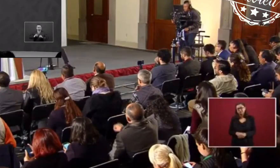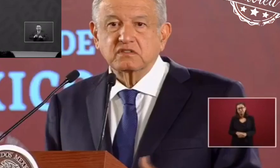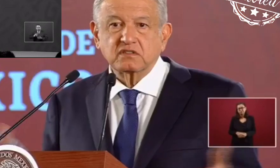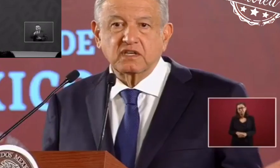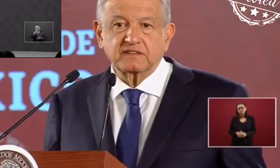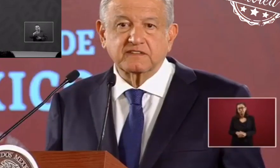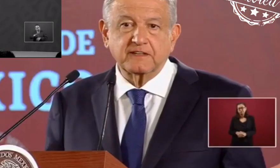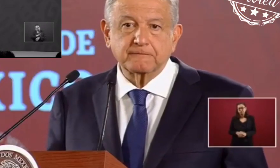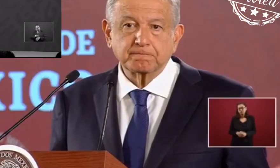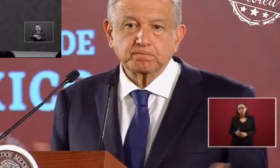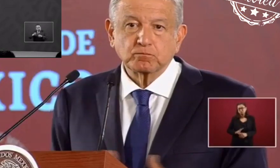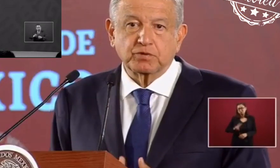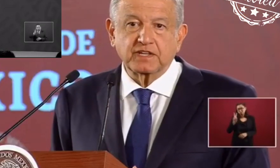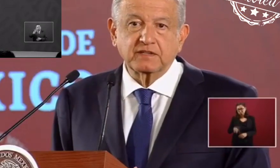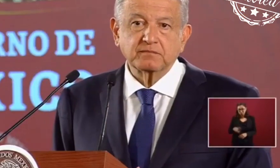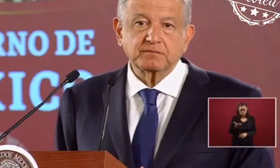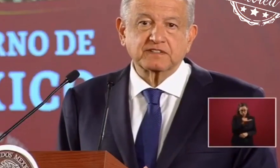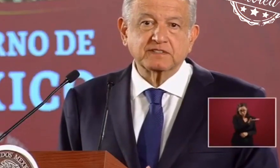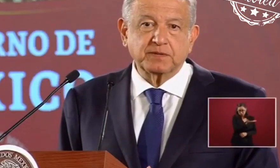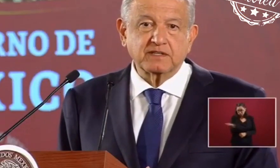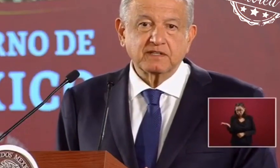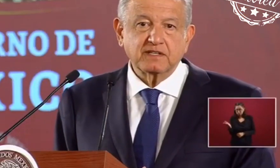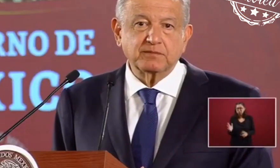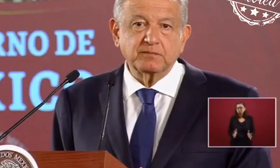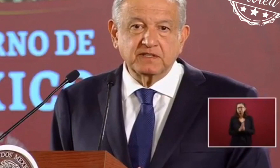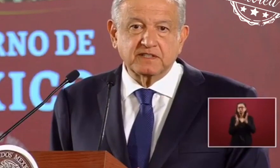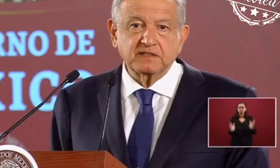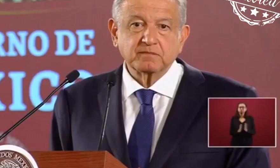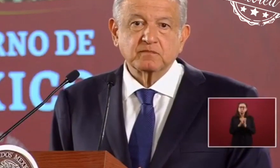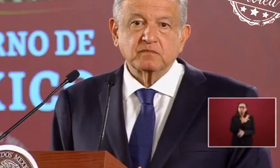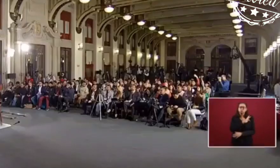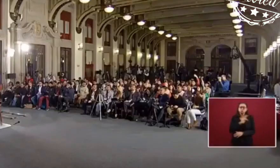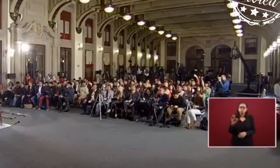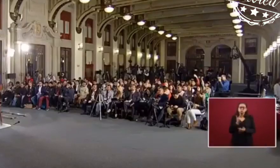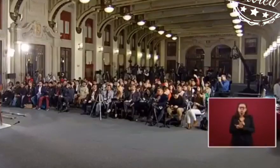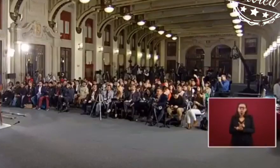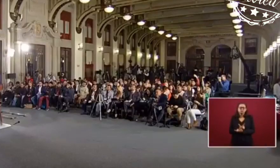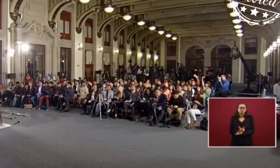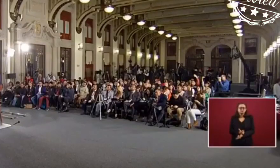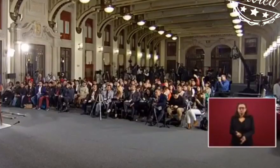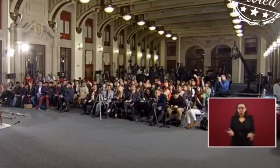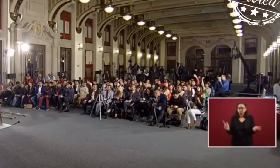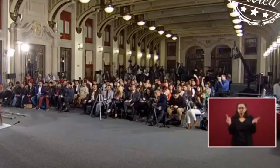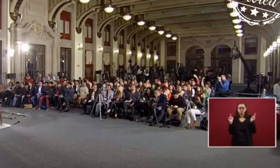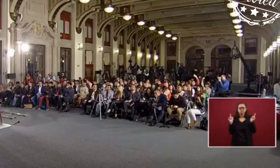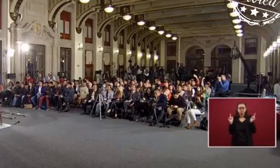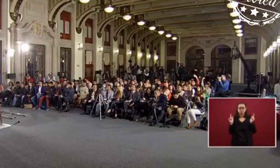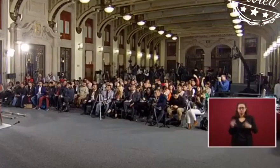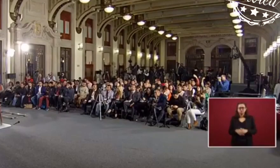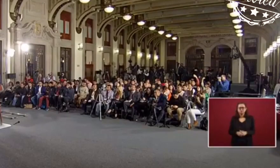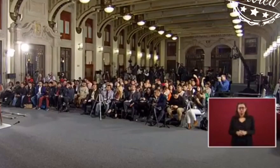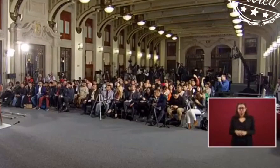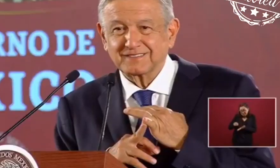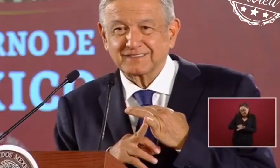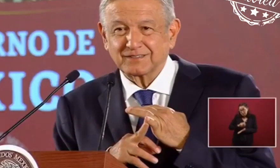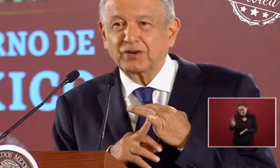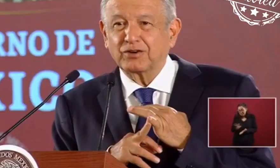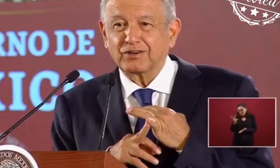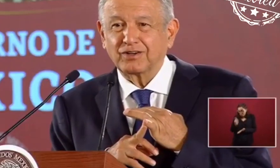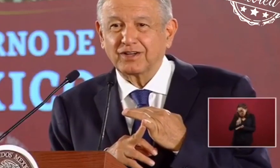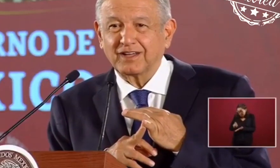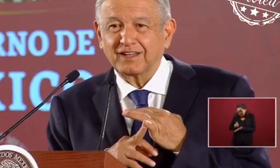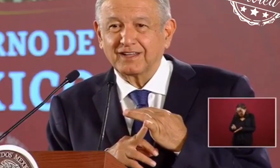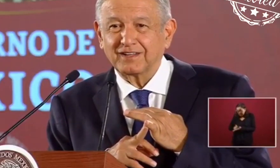y usted es como un corredor keniano. Pueden participar libremente. No hay simulación. ¿No